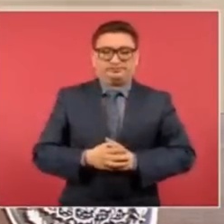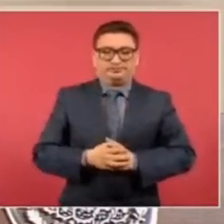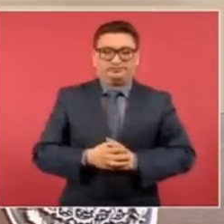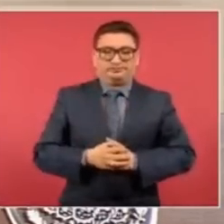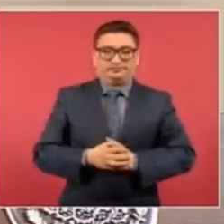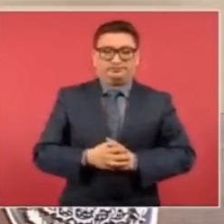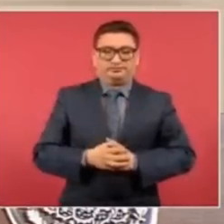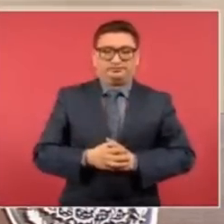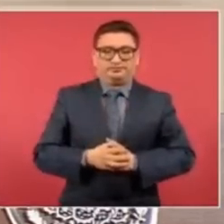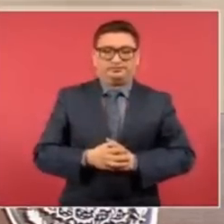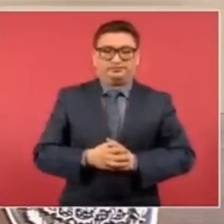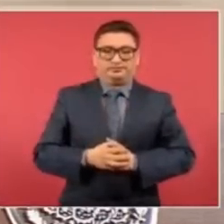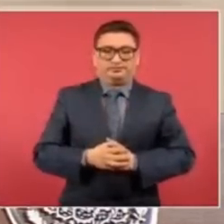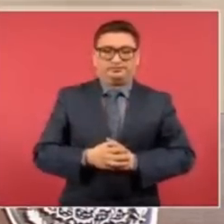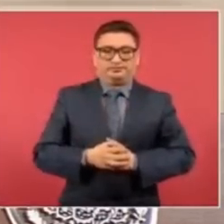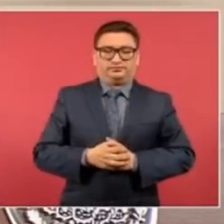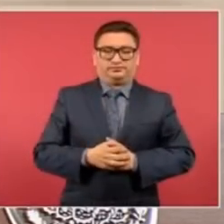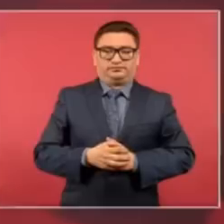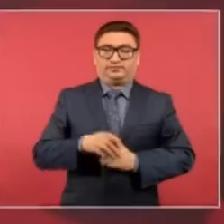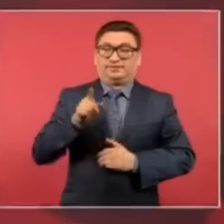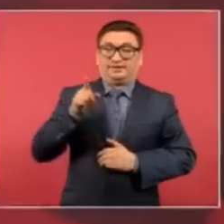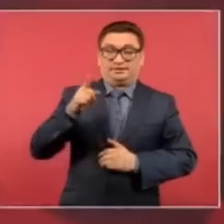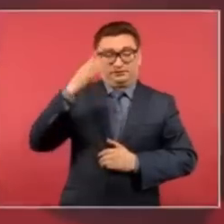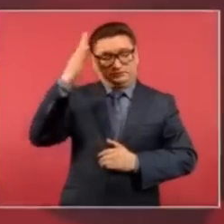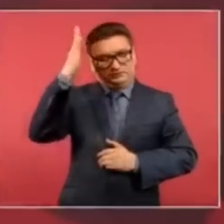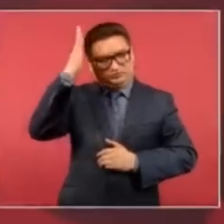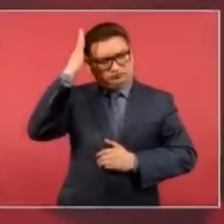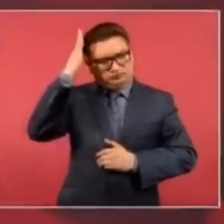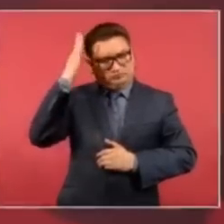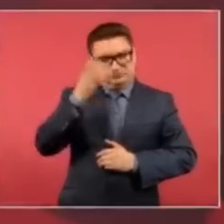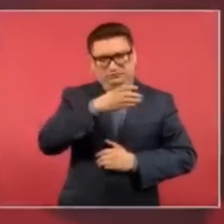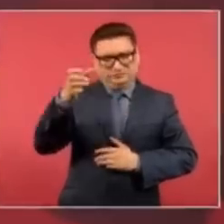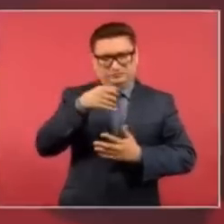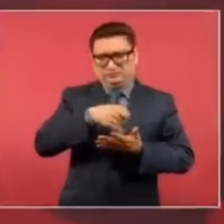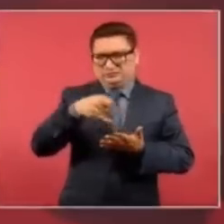Un dirigente campesino auténtico